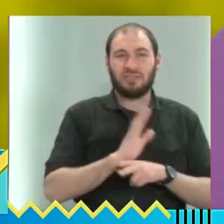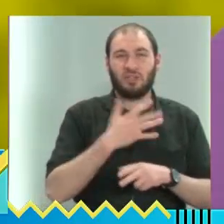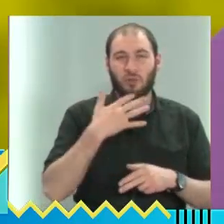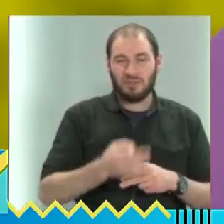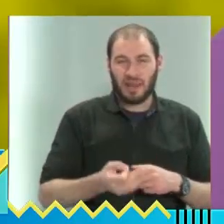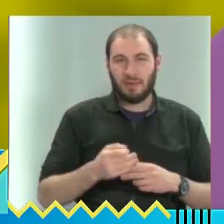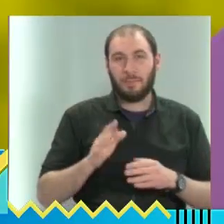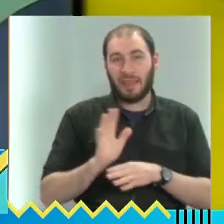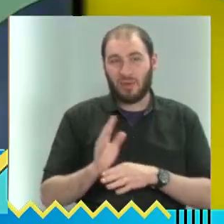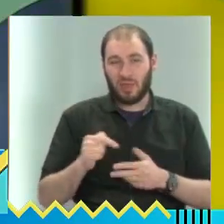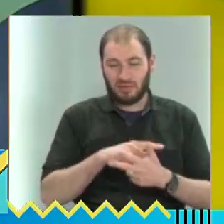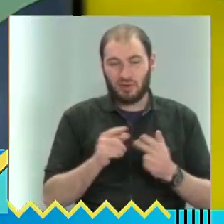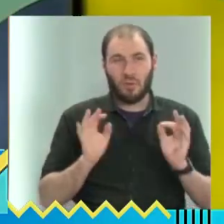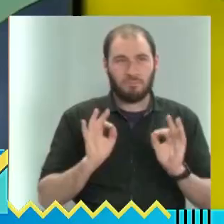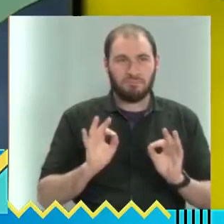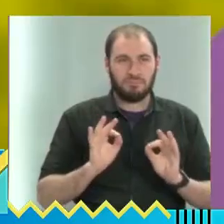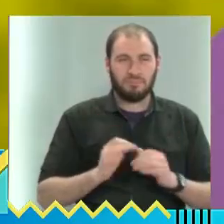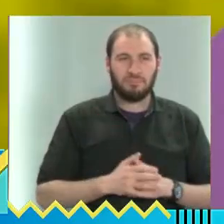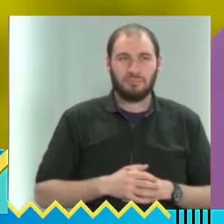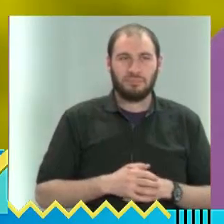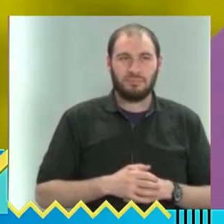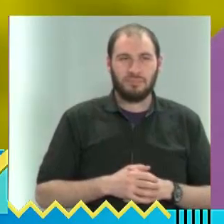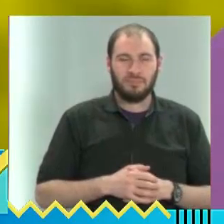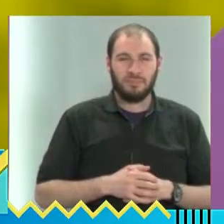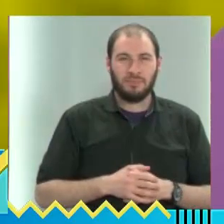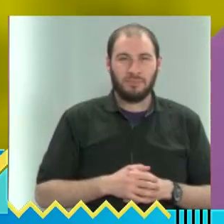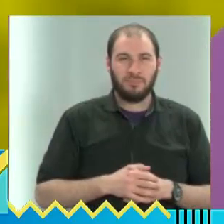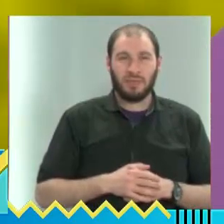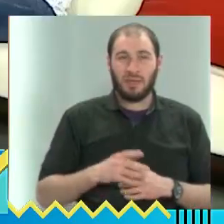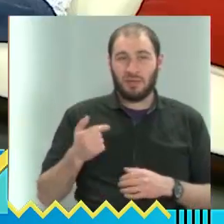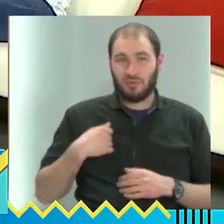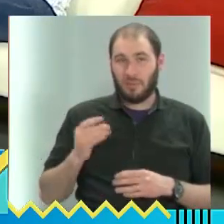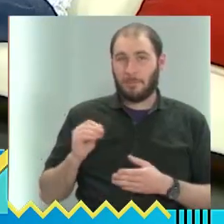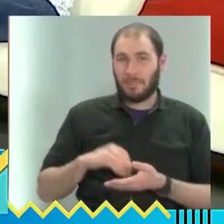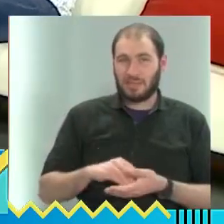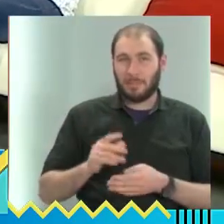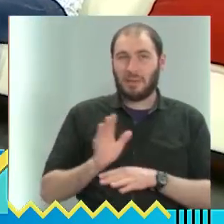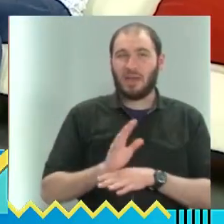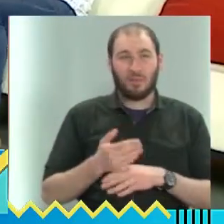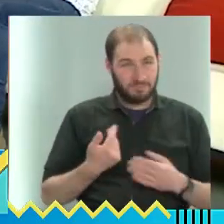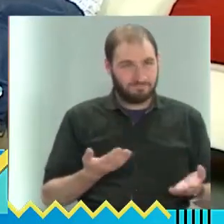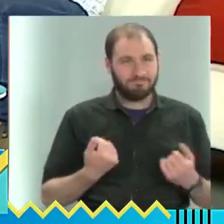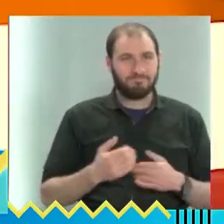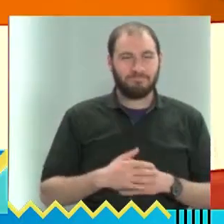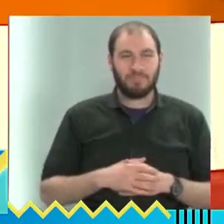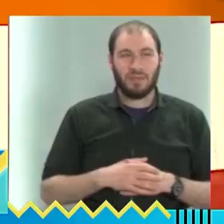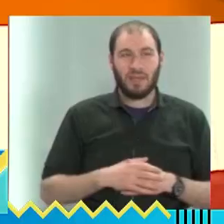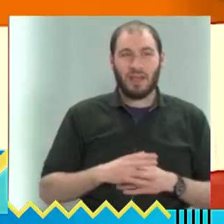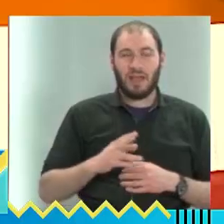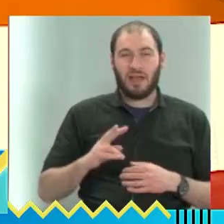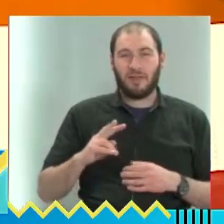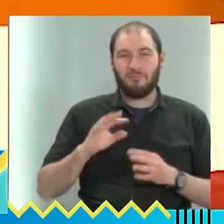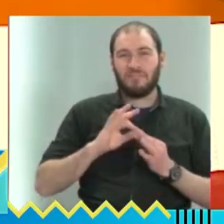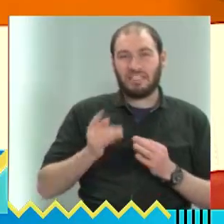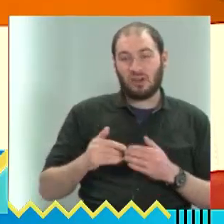documental y una película. Completo para todos. ¿Puedo aportar una película? Por supuesto. El vecino